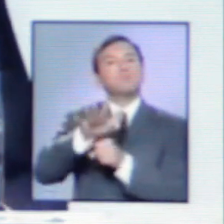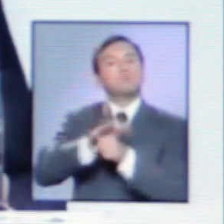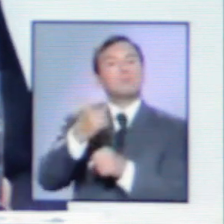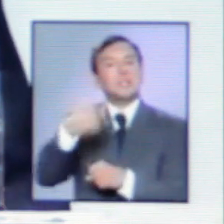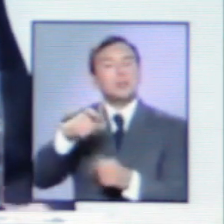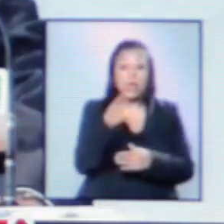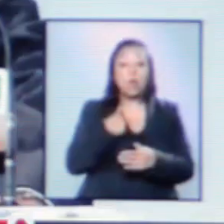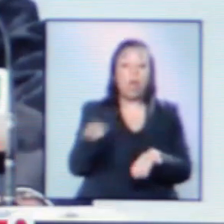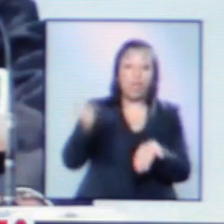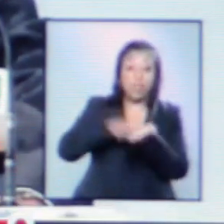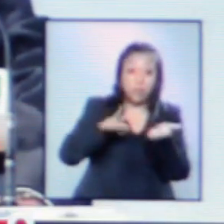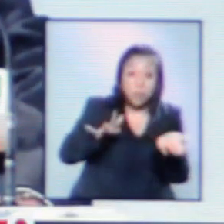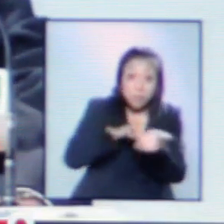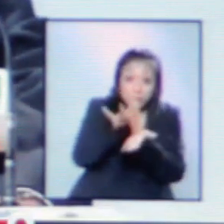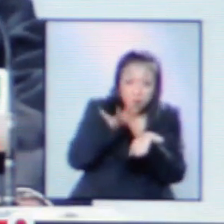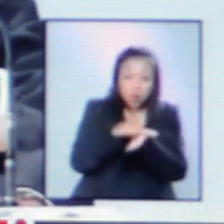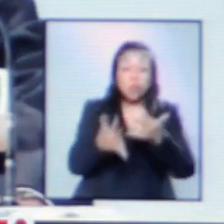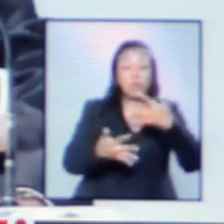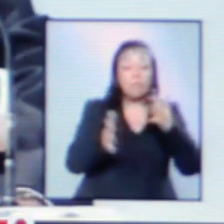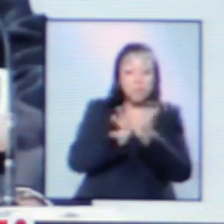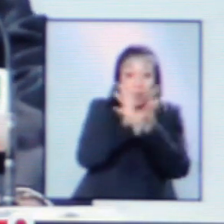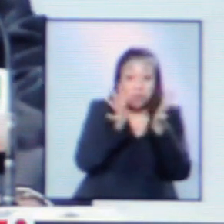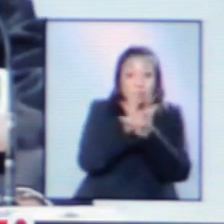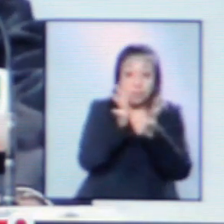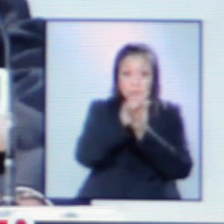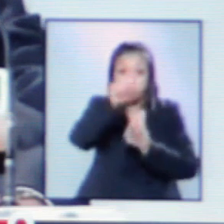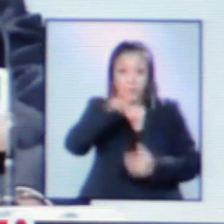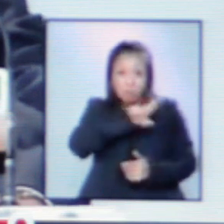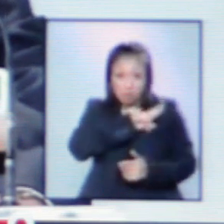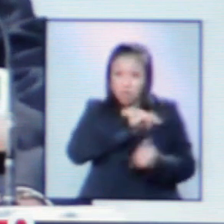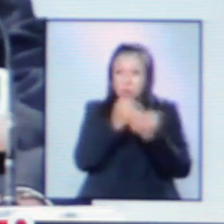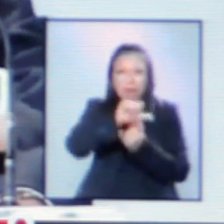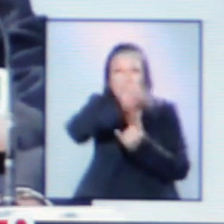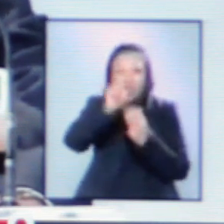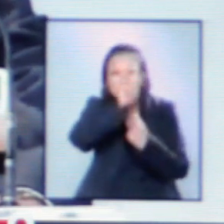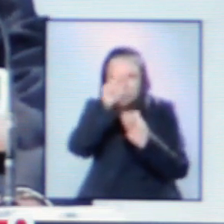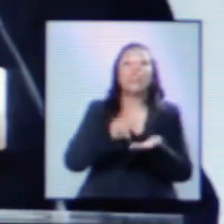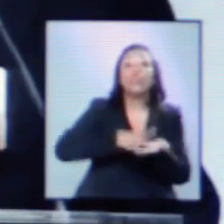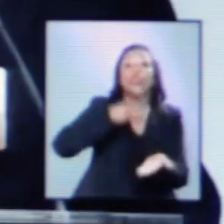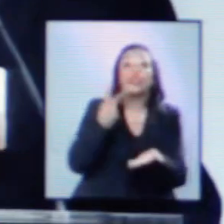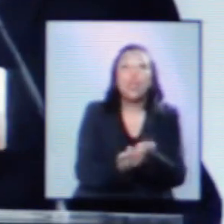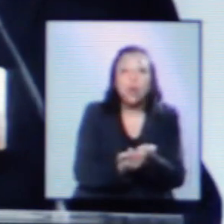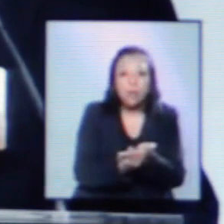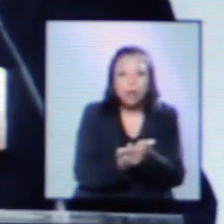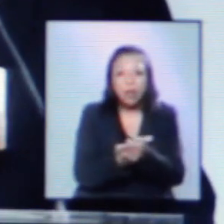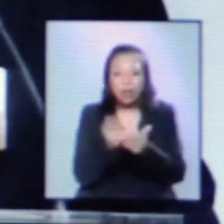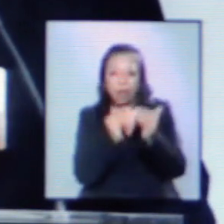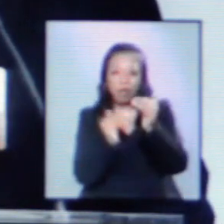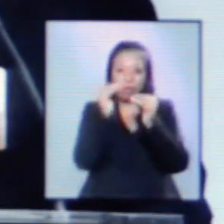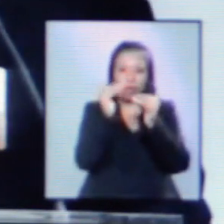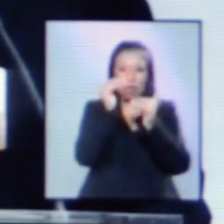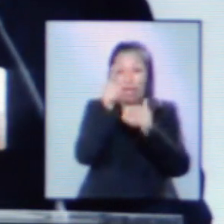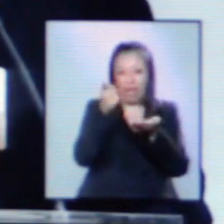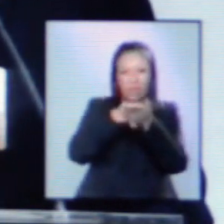particularmente Corea del Sur, como ha ocurrido en otros países, como Brasil, como Colombia, del gobierno